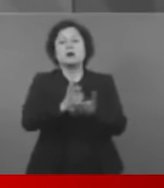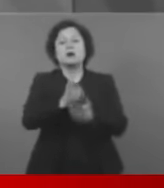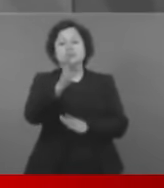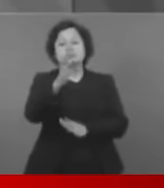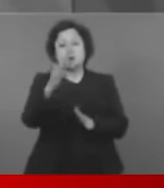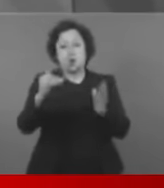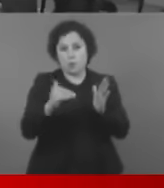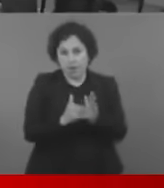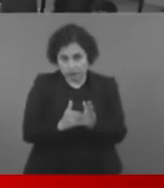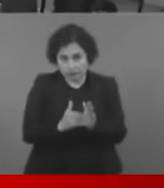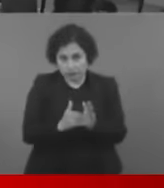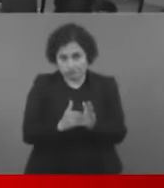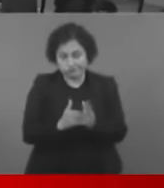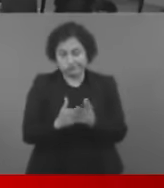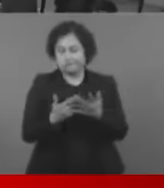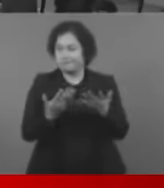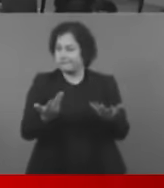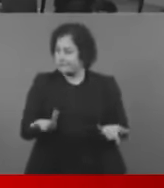Esta otra medida